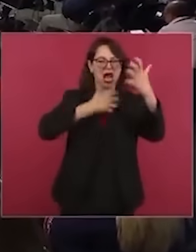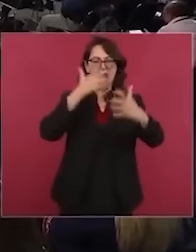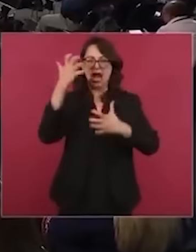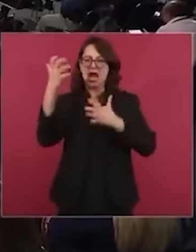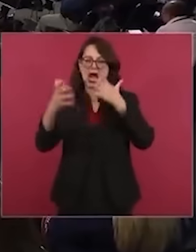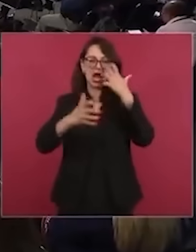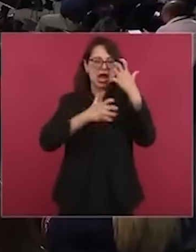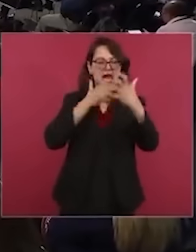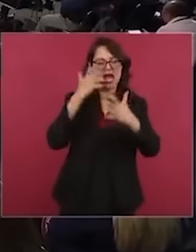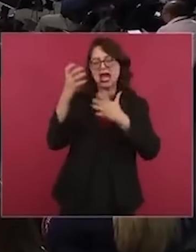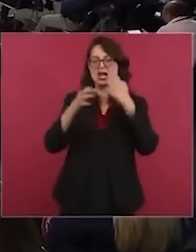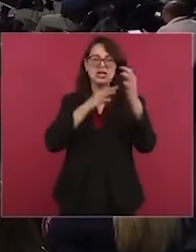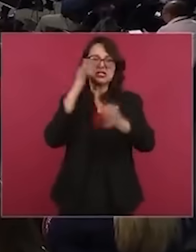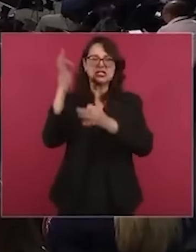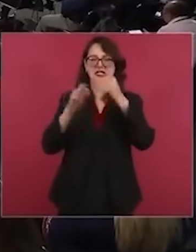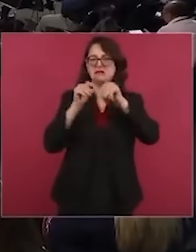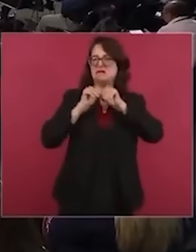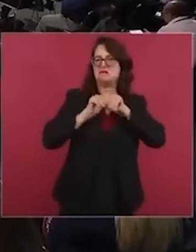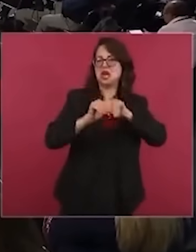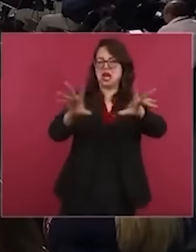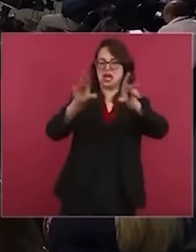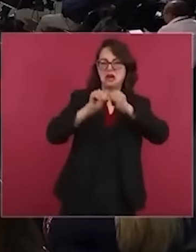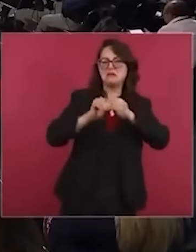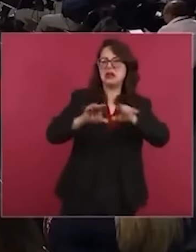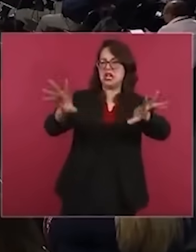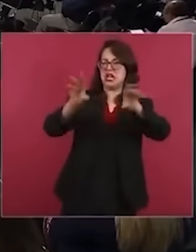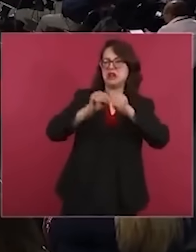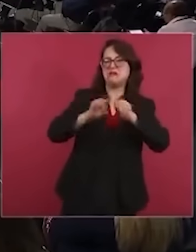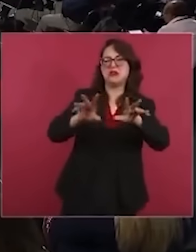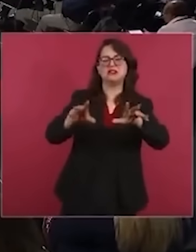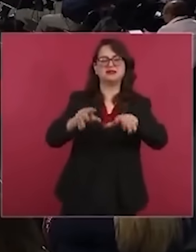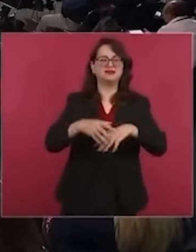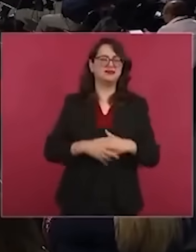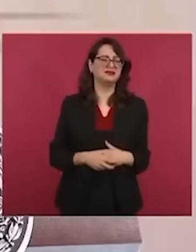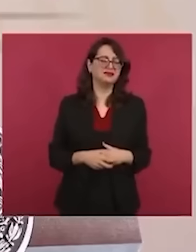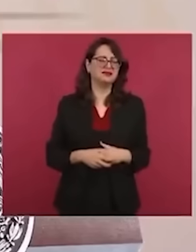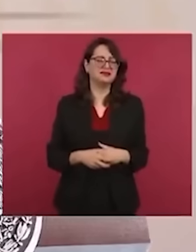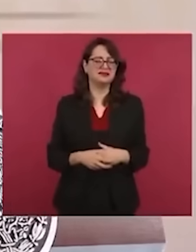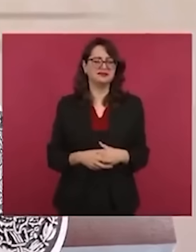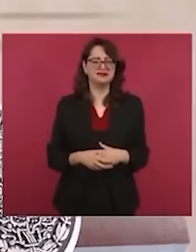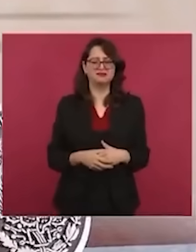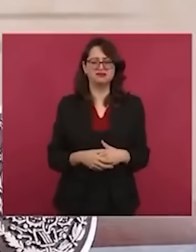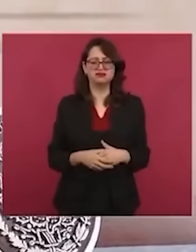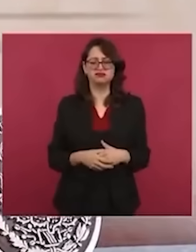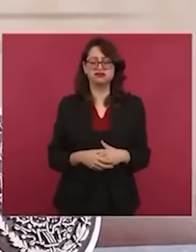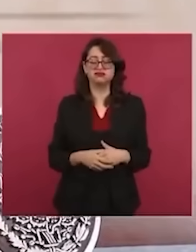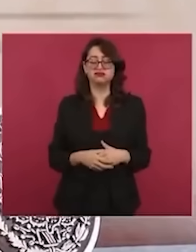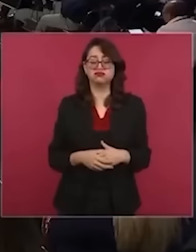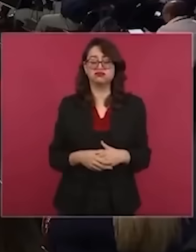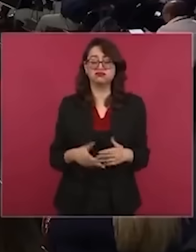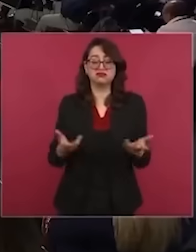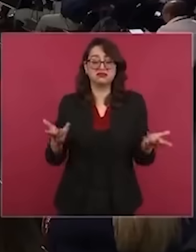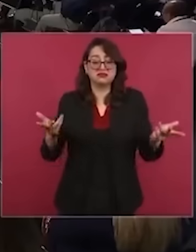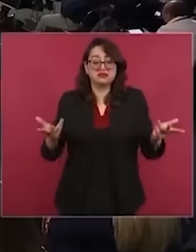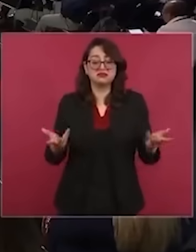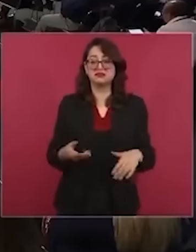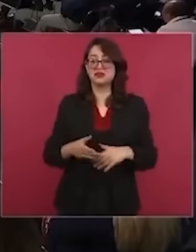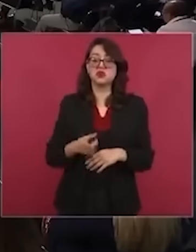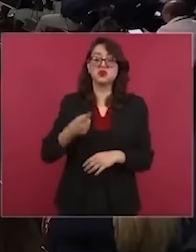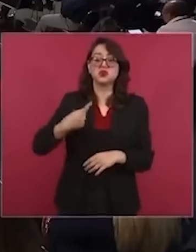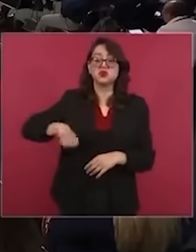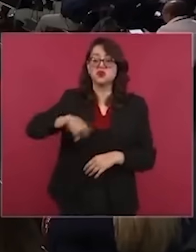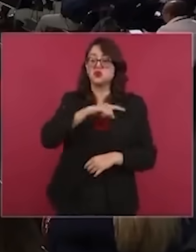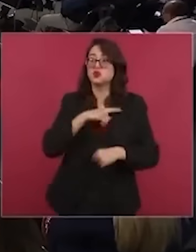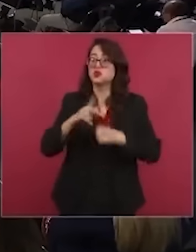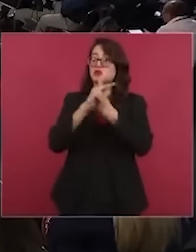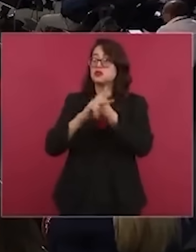y a todos se invita pero no es a partir de que soy